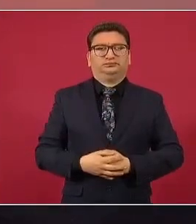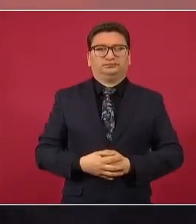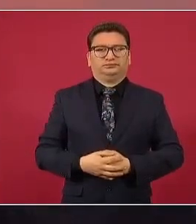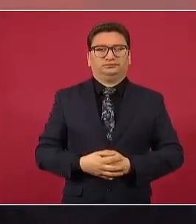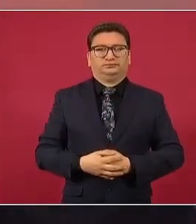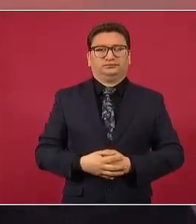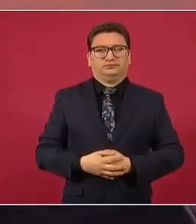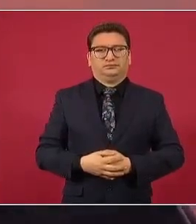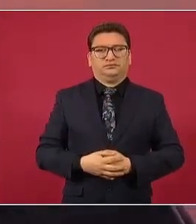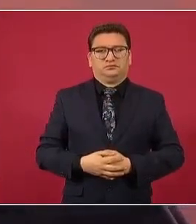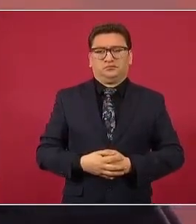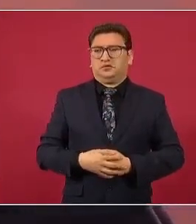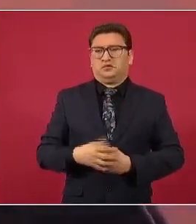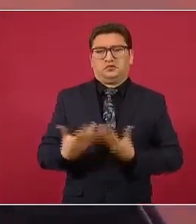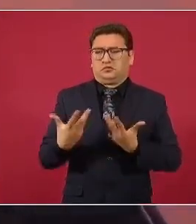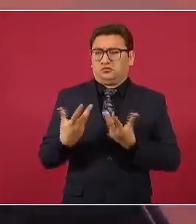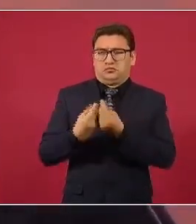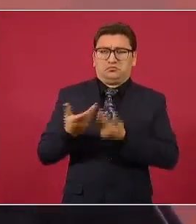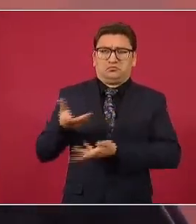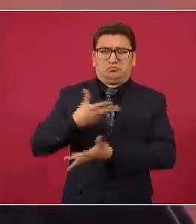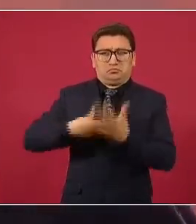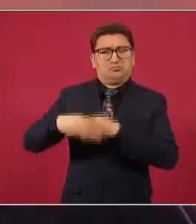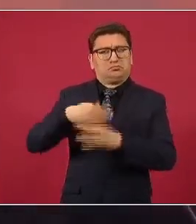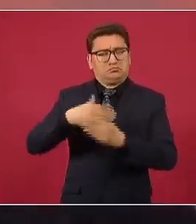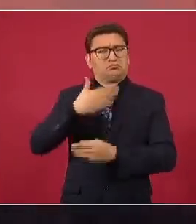y es buena la relación que tenemos con él.